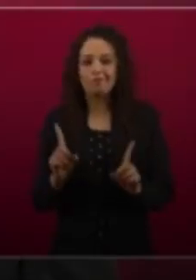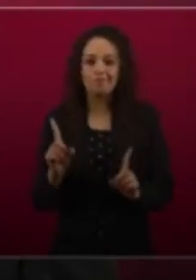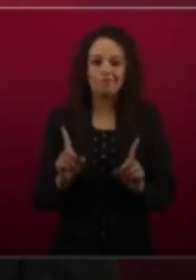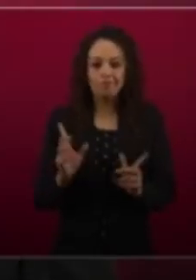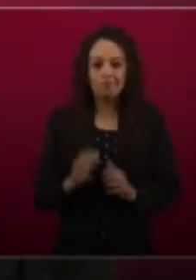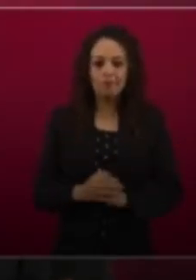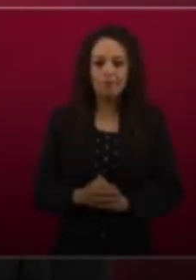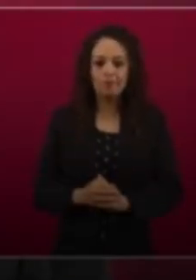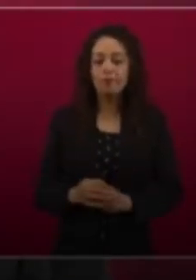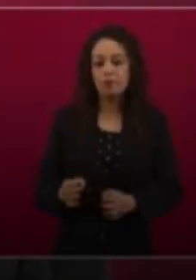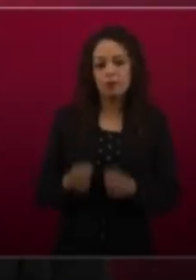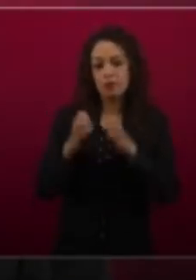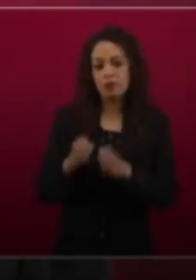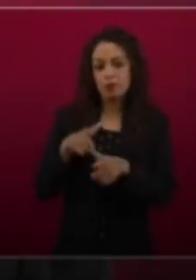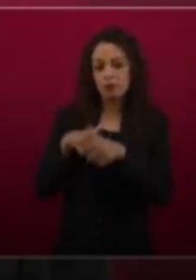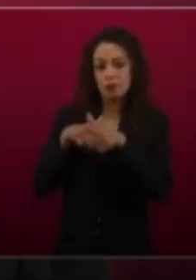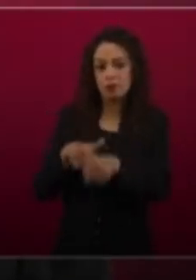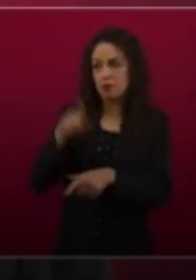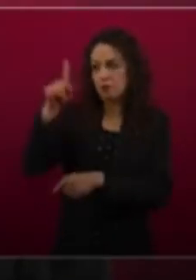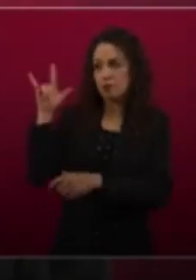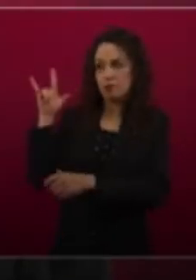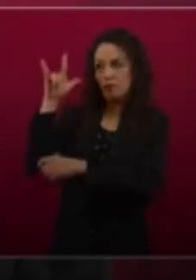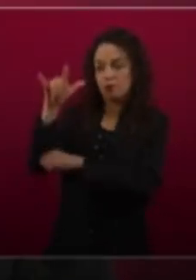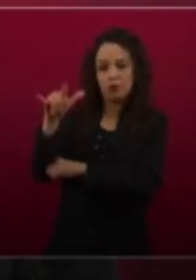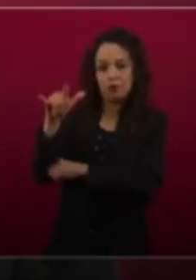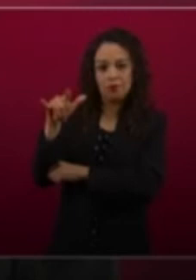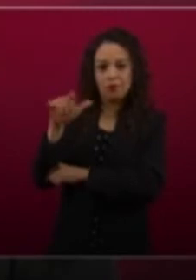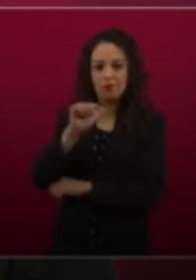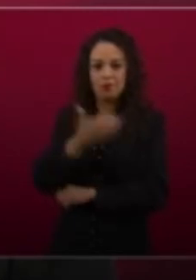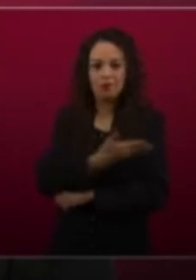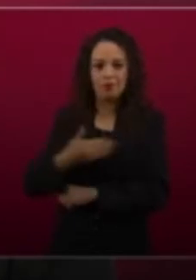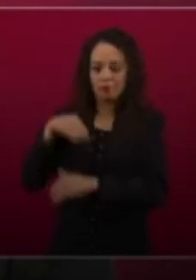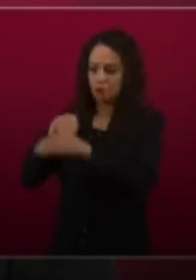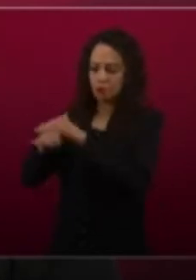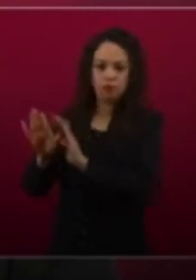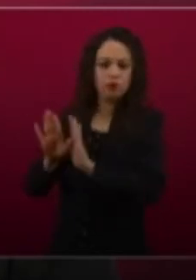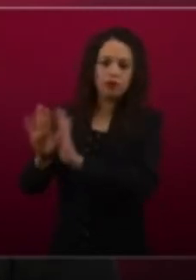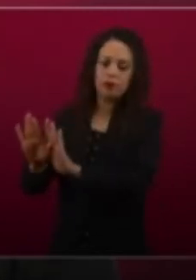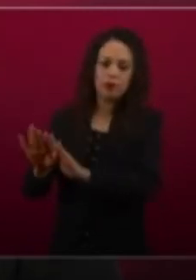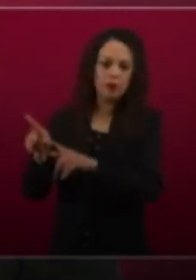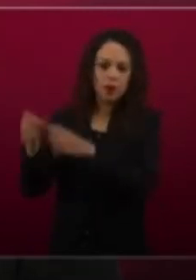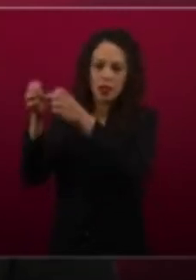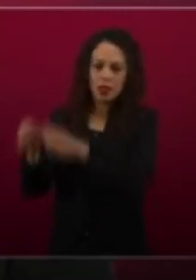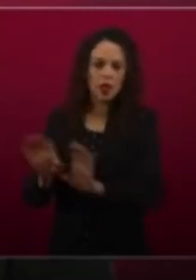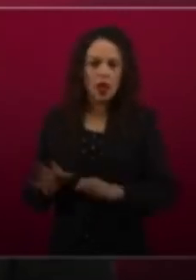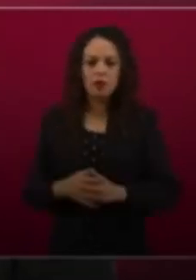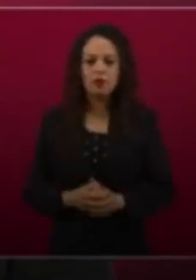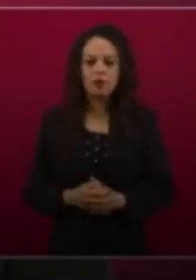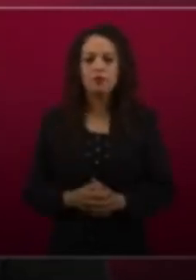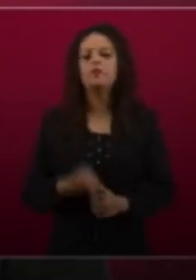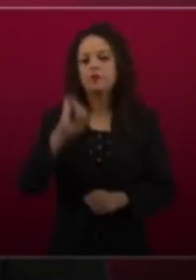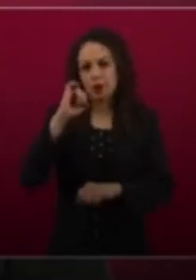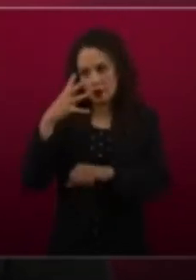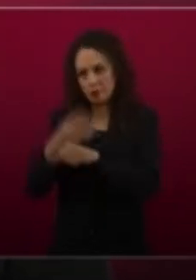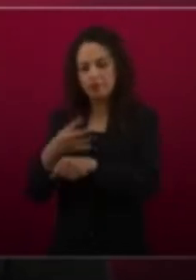Está en el hangar presidencial, ahí se tiene, claro, se le está dando